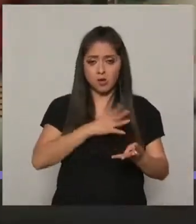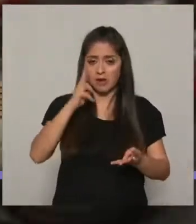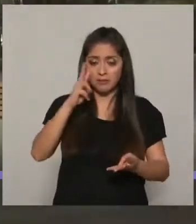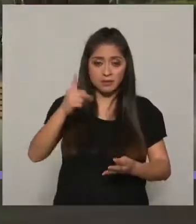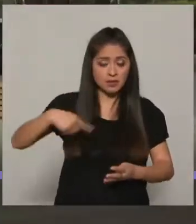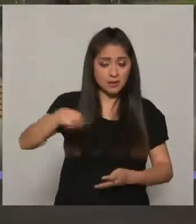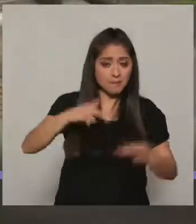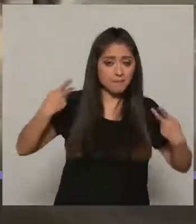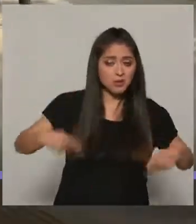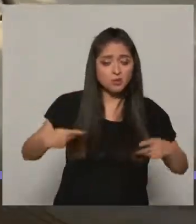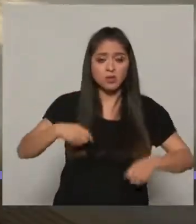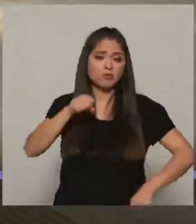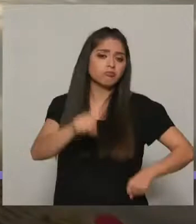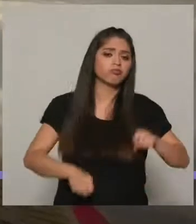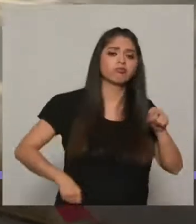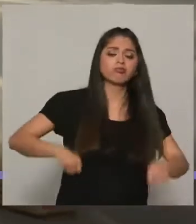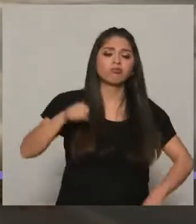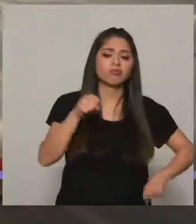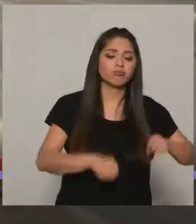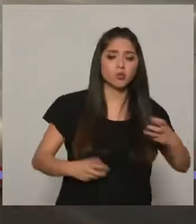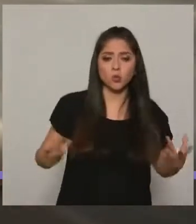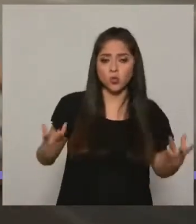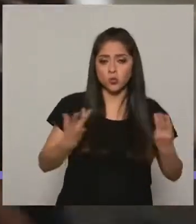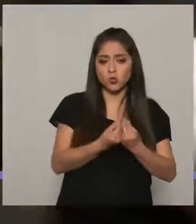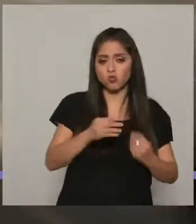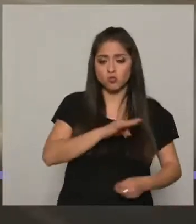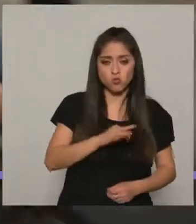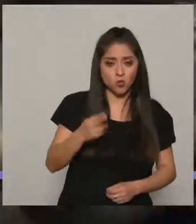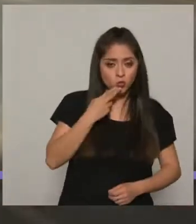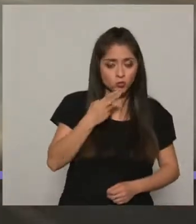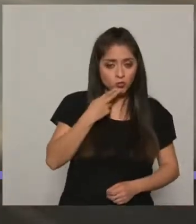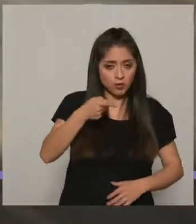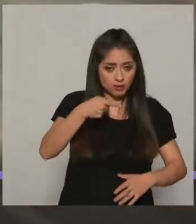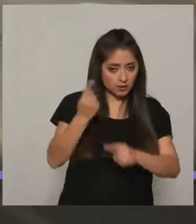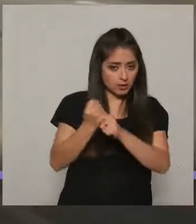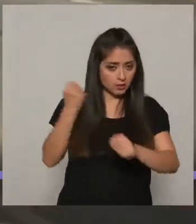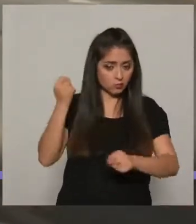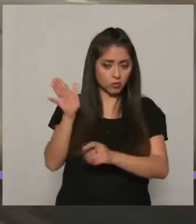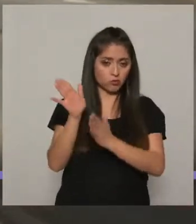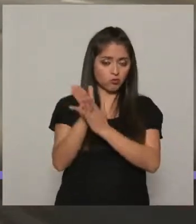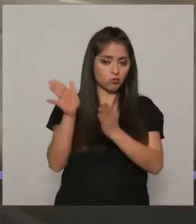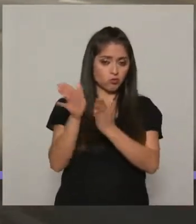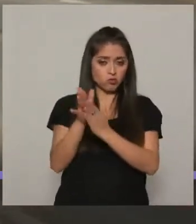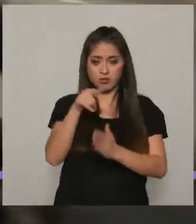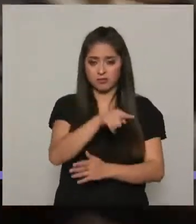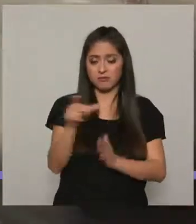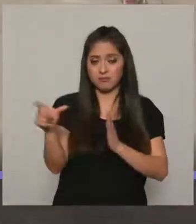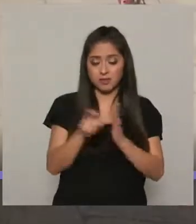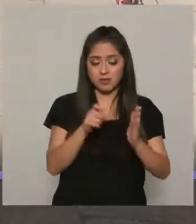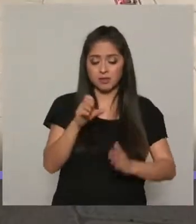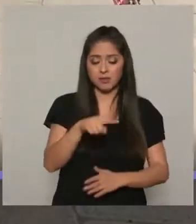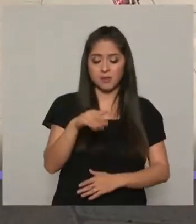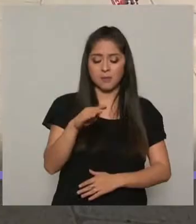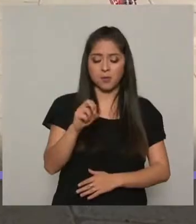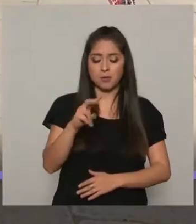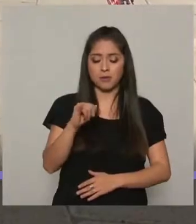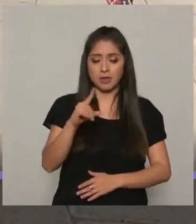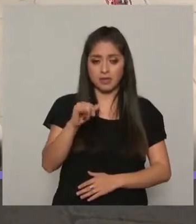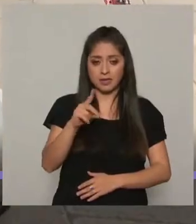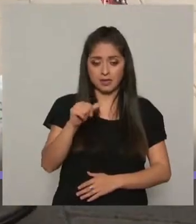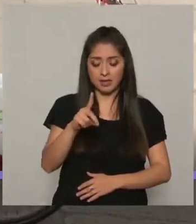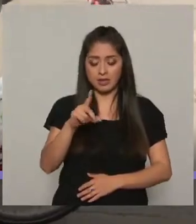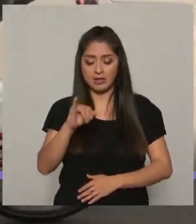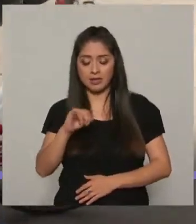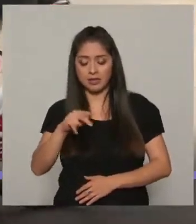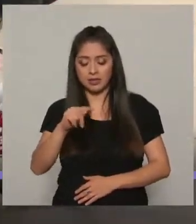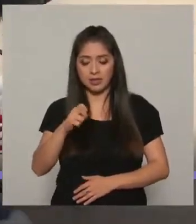manera gratuita su bicicleta con el transporte público usando la tarjeta del transporte de la ciudad, es decir, la tarjeta de movilidad integrada. Eso es un